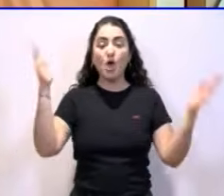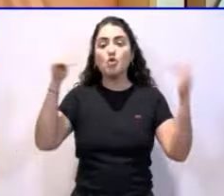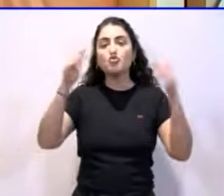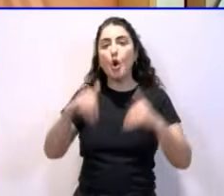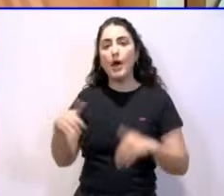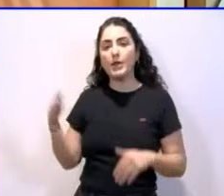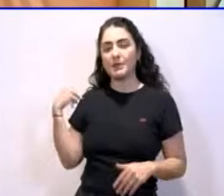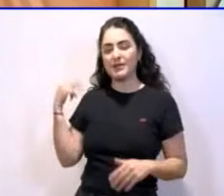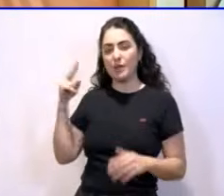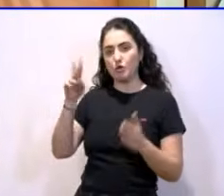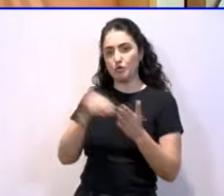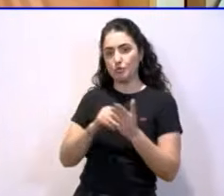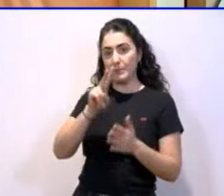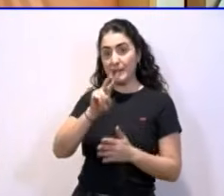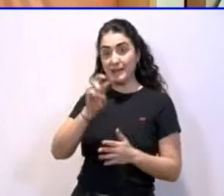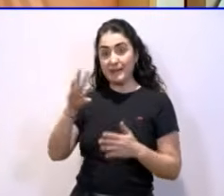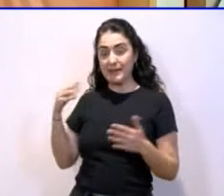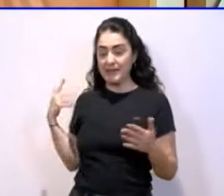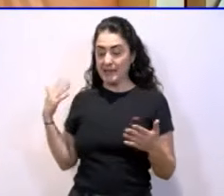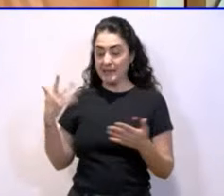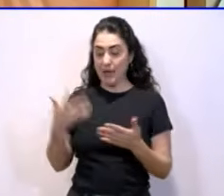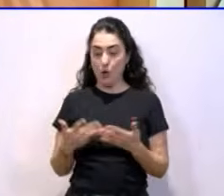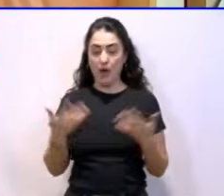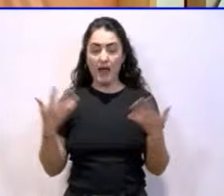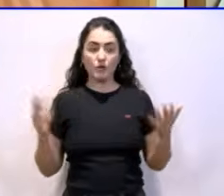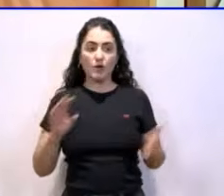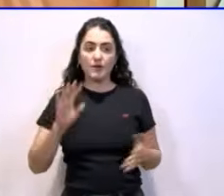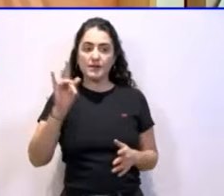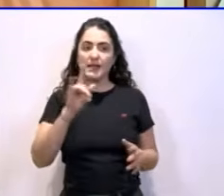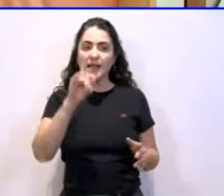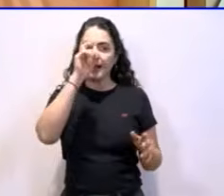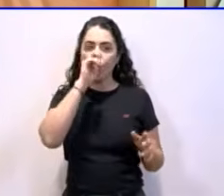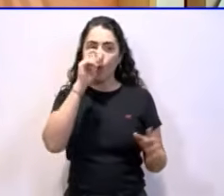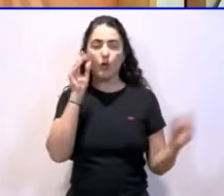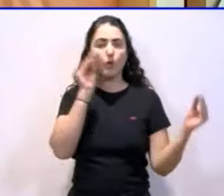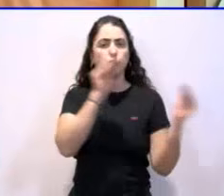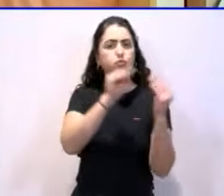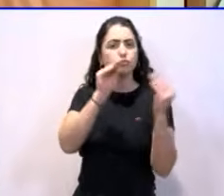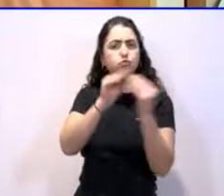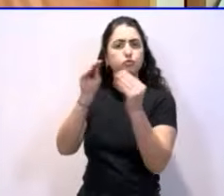año 2023. Así que sí, le recuerdo, estamos de acuerdo en muchas cosas,